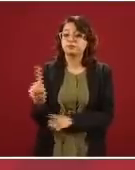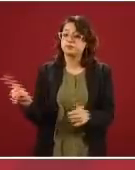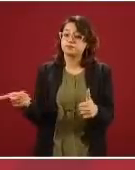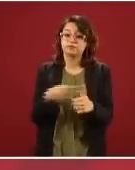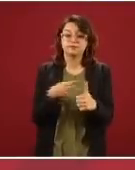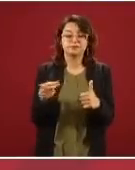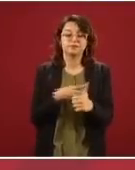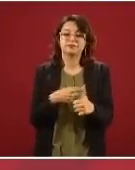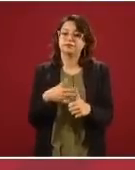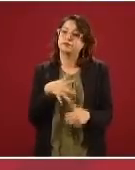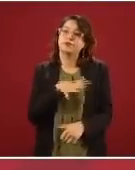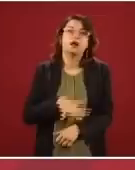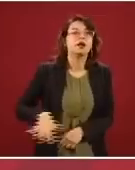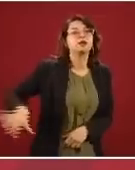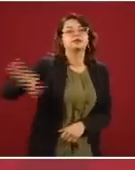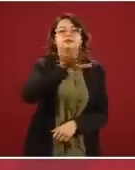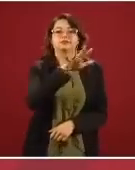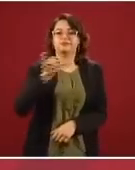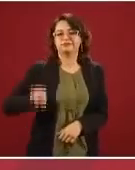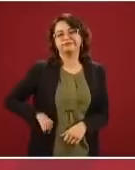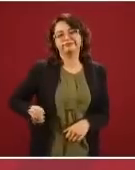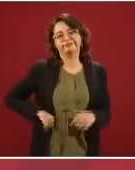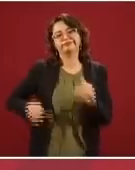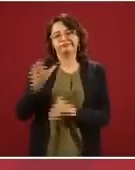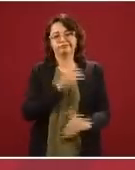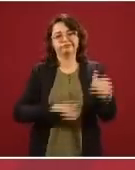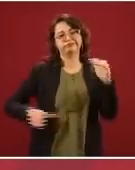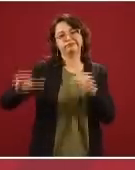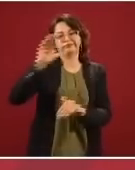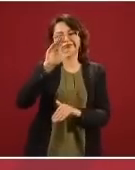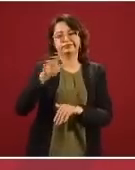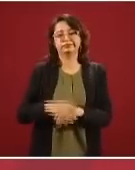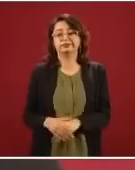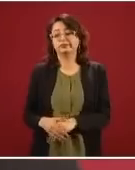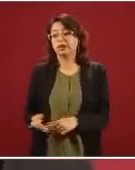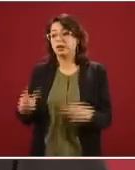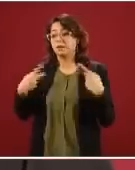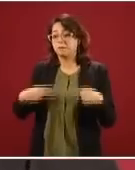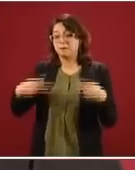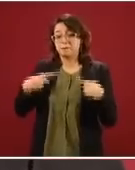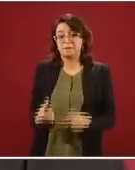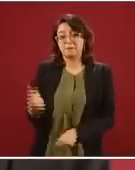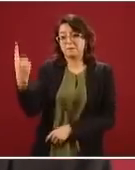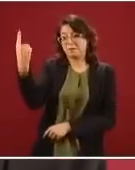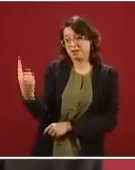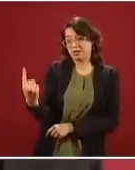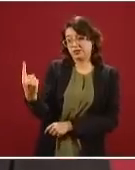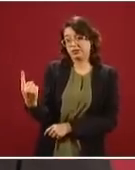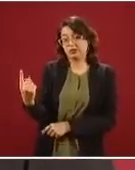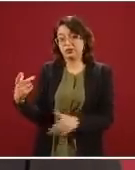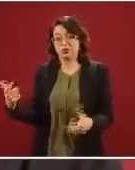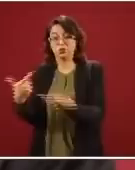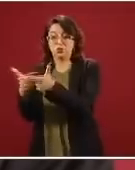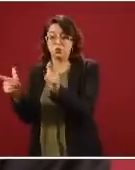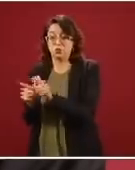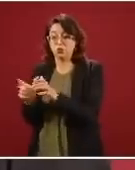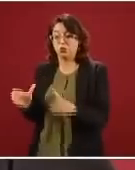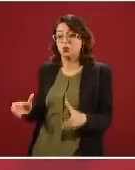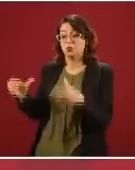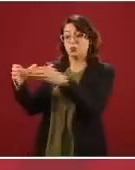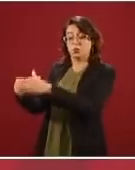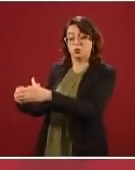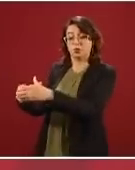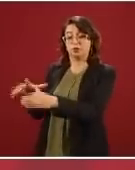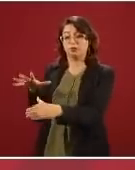predomina el interés general por encima del interés personal o del interés de grupo, del interés de